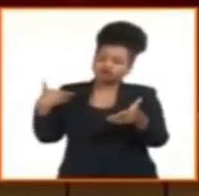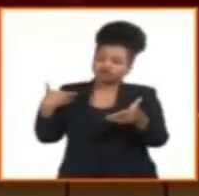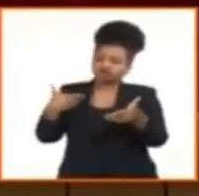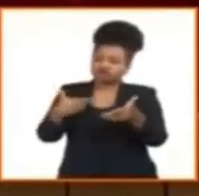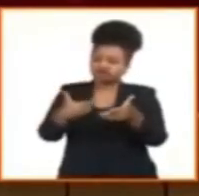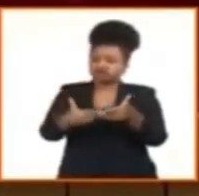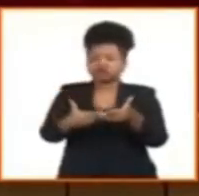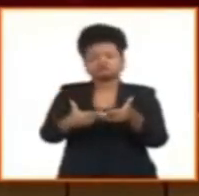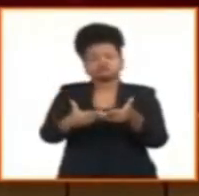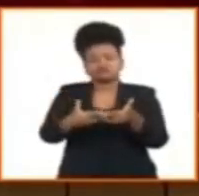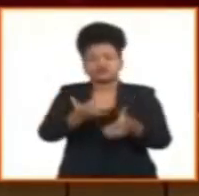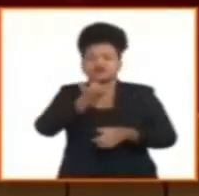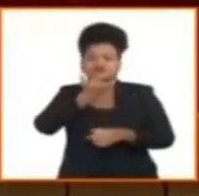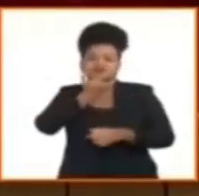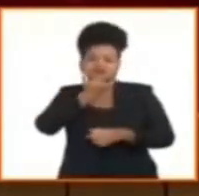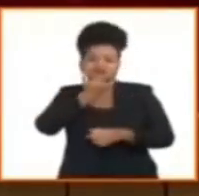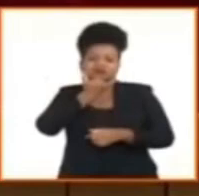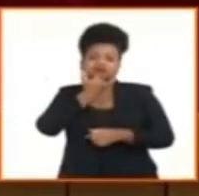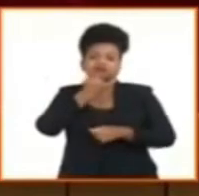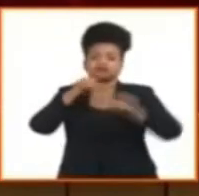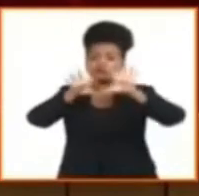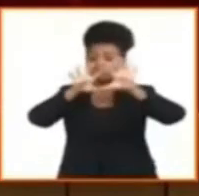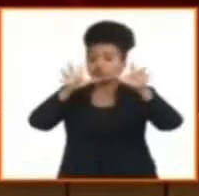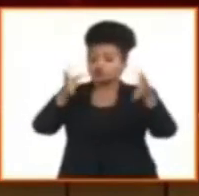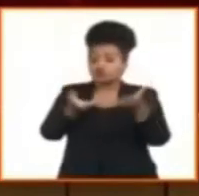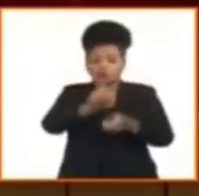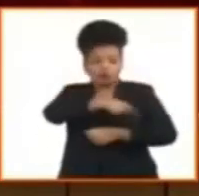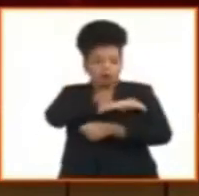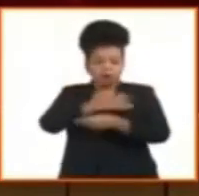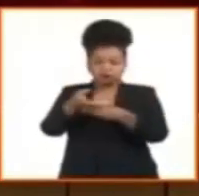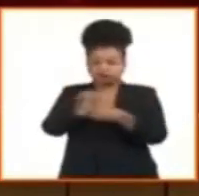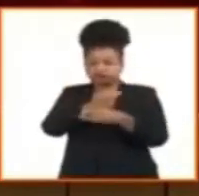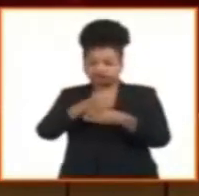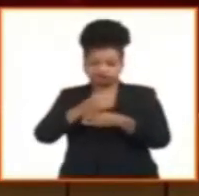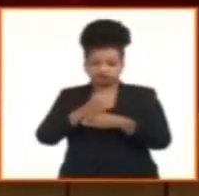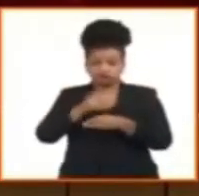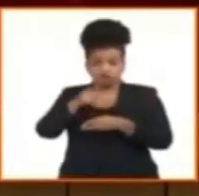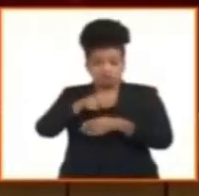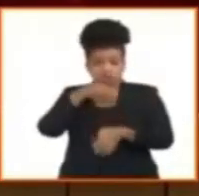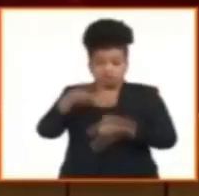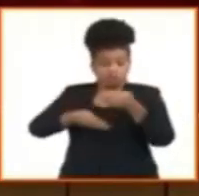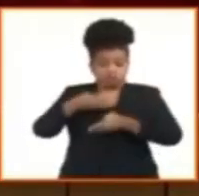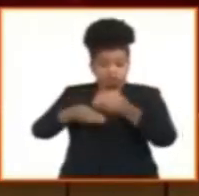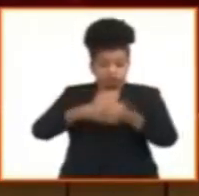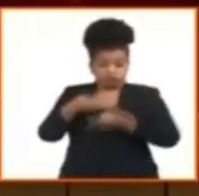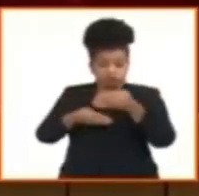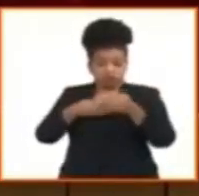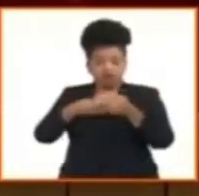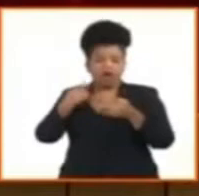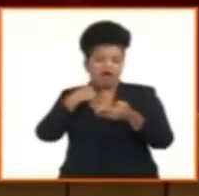indefensa a varias sociedades en el mundo. Los factores de crisis presentes en los últimos